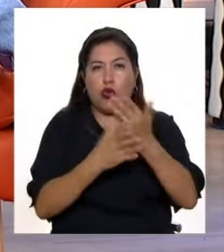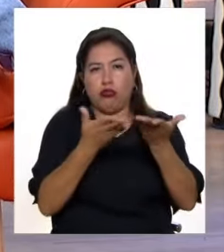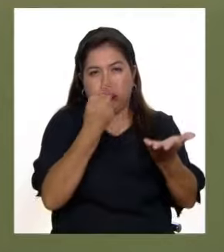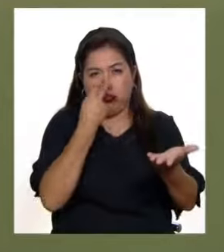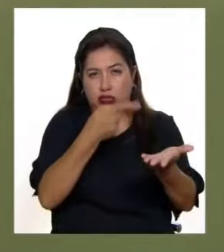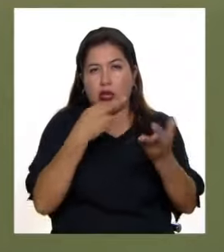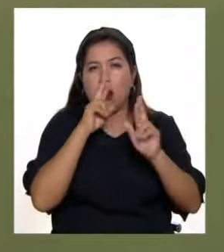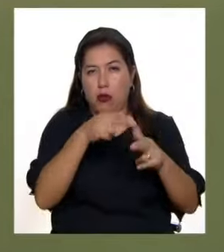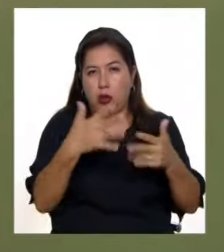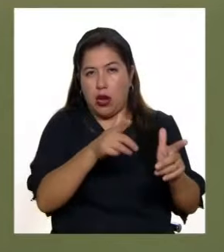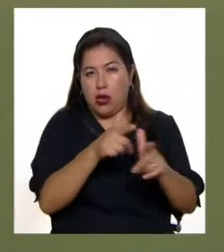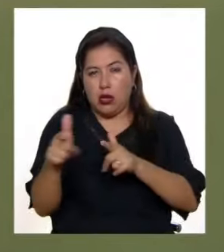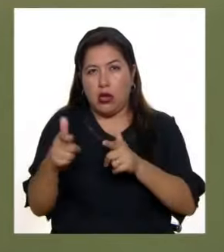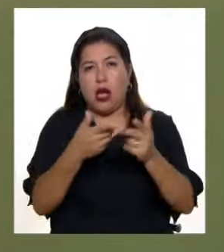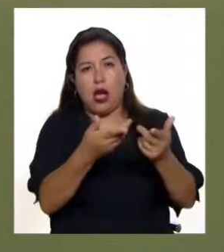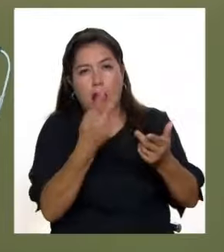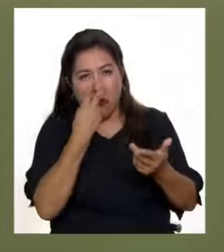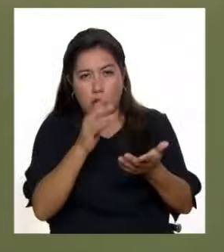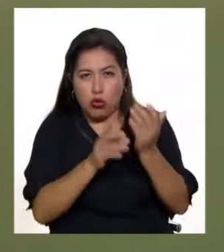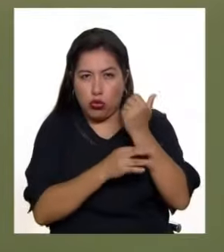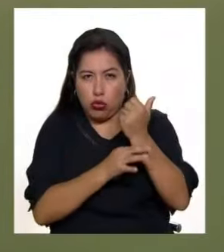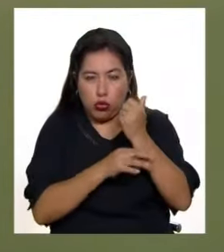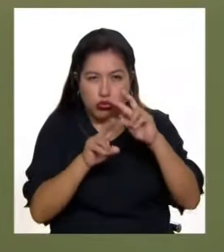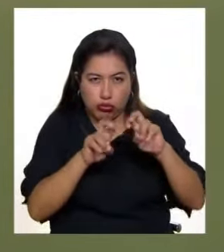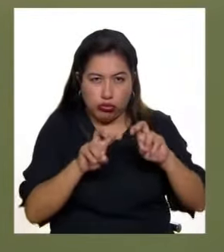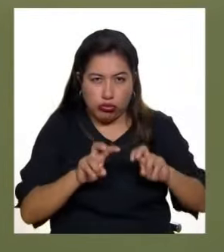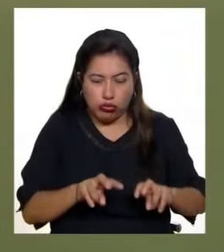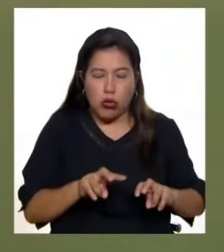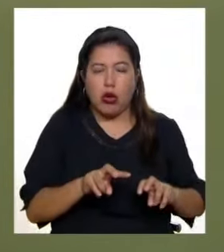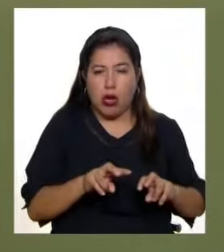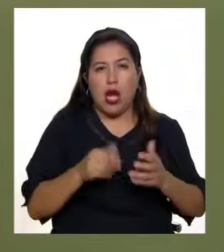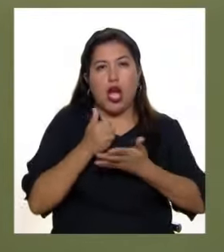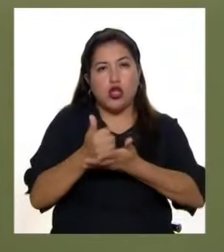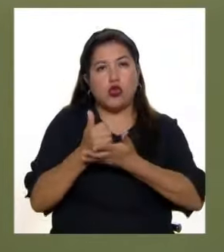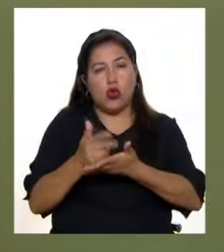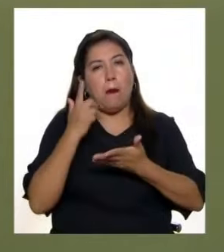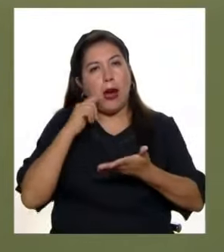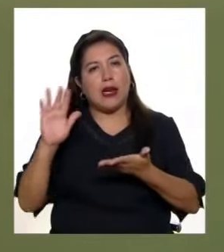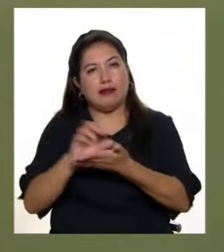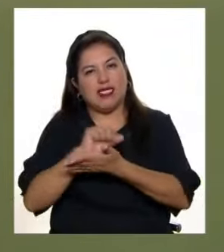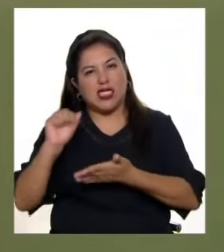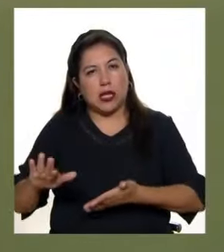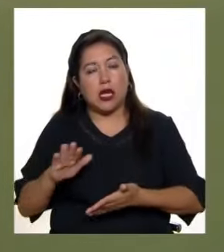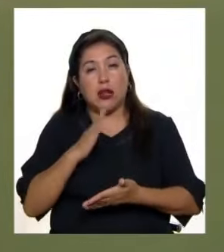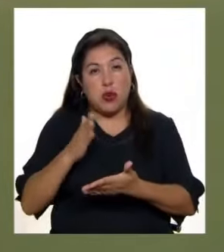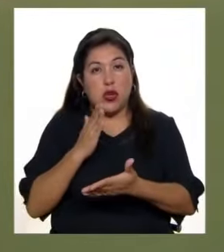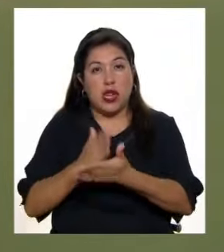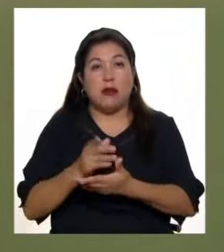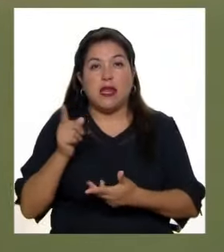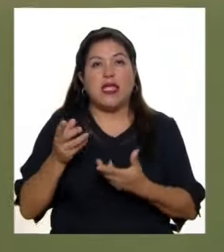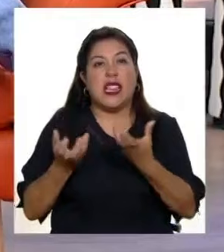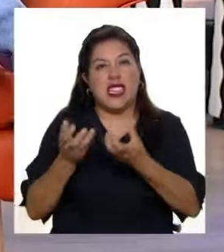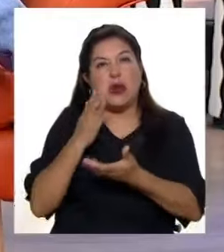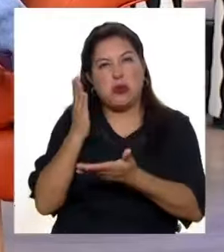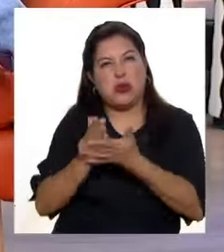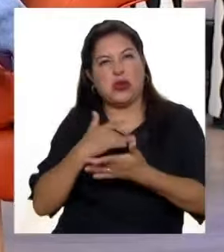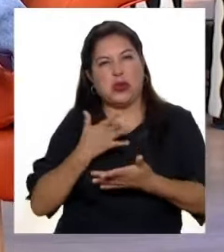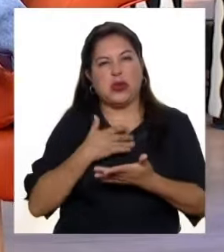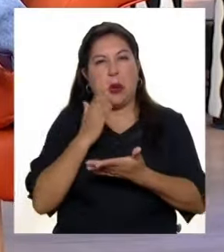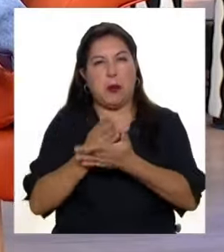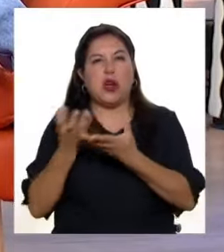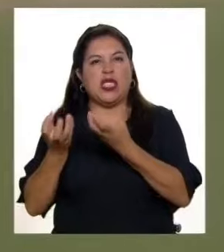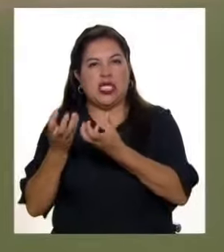Sí, efectivamente, ¿no? Le entendí al amigo que nos pregunta que tenía molestias a nivel de los testículos, ¿no? Sí, tiene aparentemente molestias de